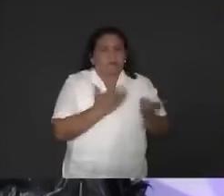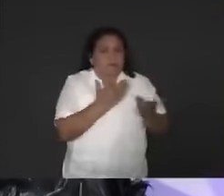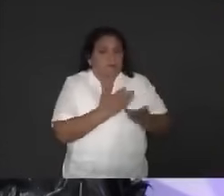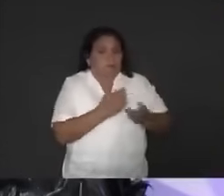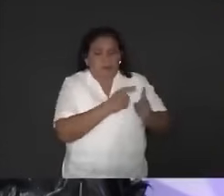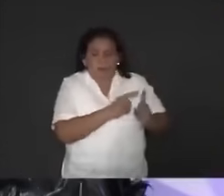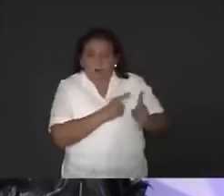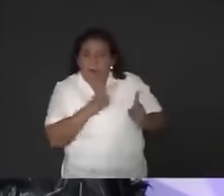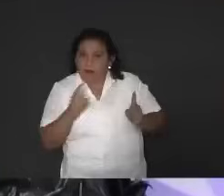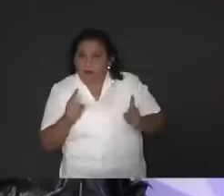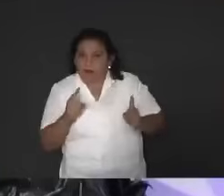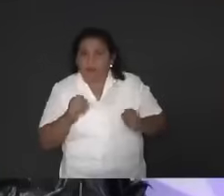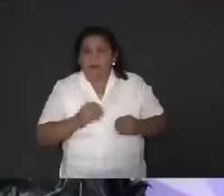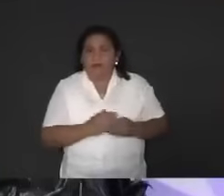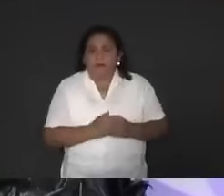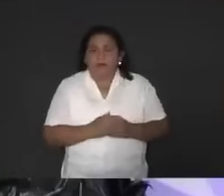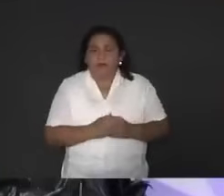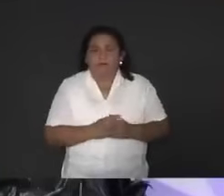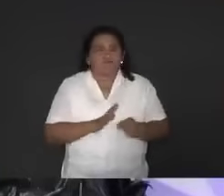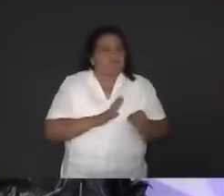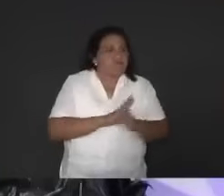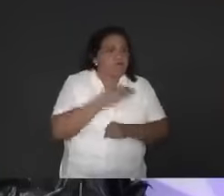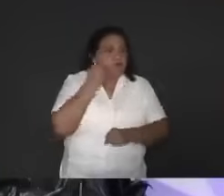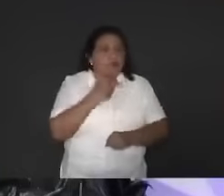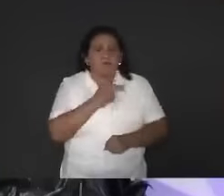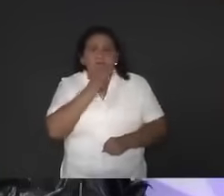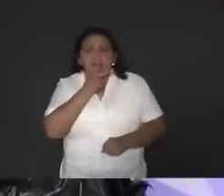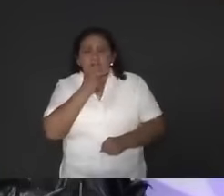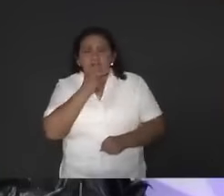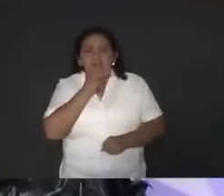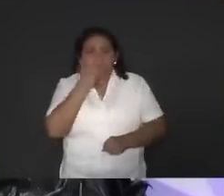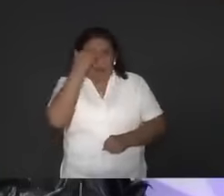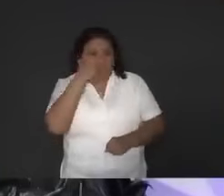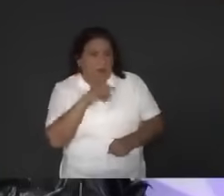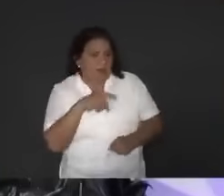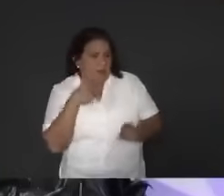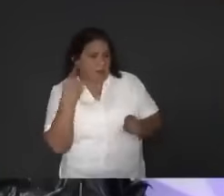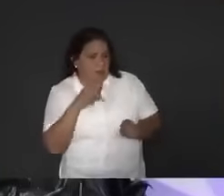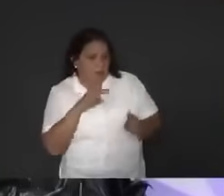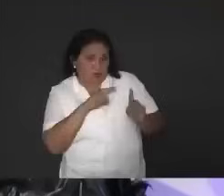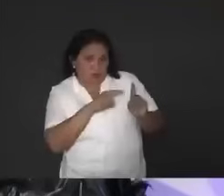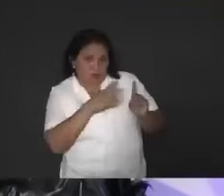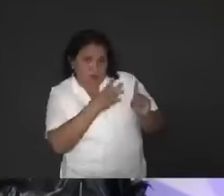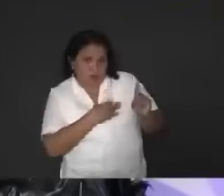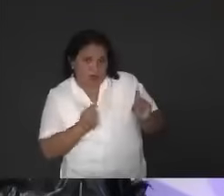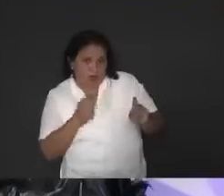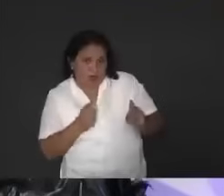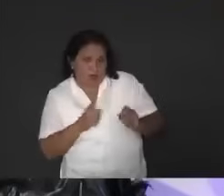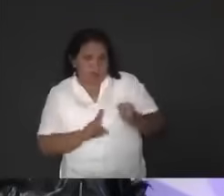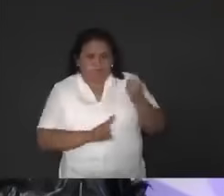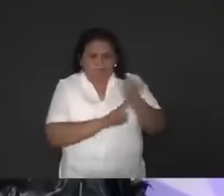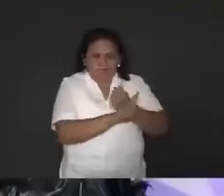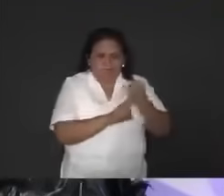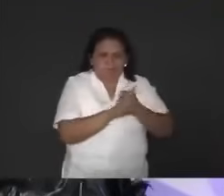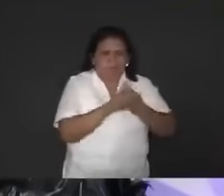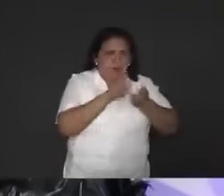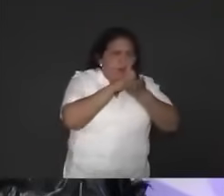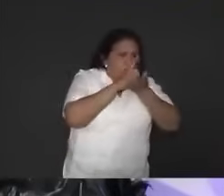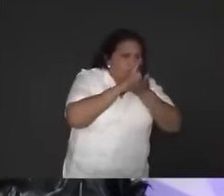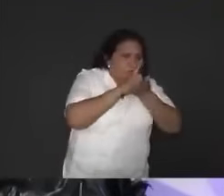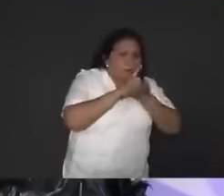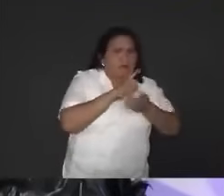cabo precisamente porque a cualquier padre de familia que se entere que su hijo ha caído en un delito por consumo de